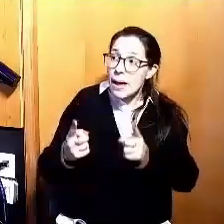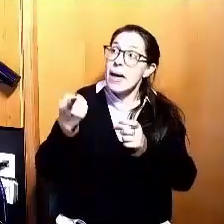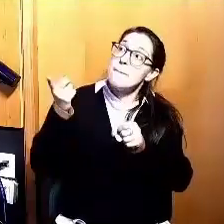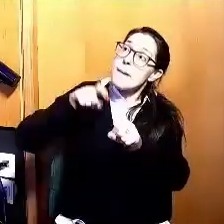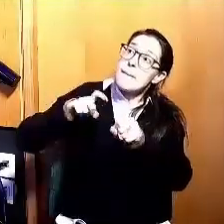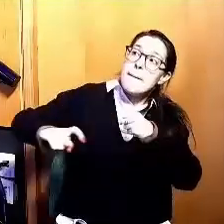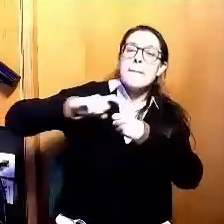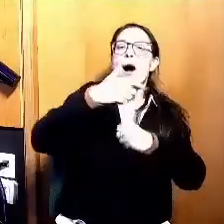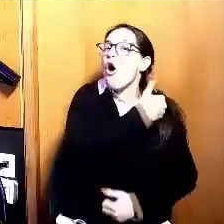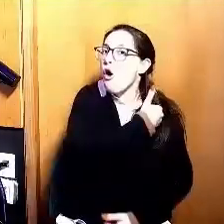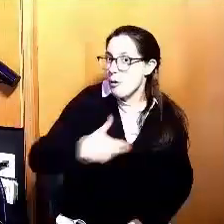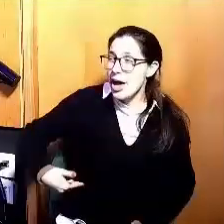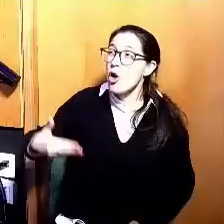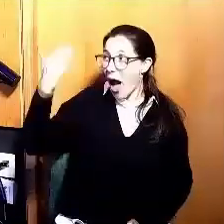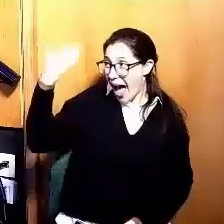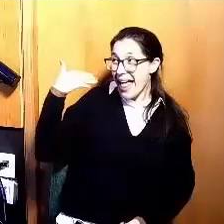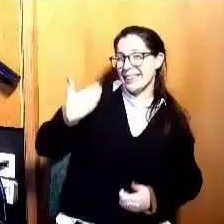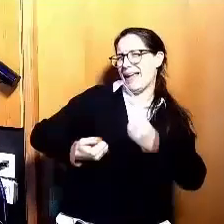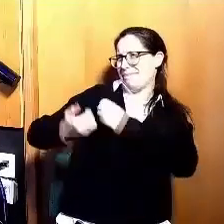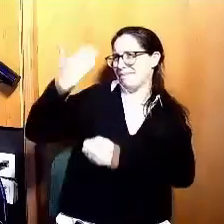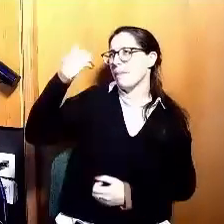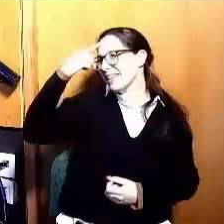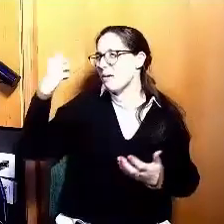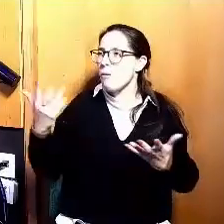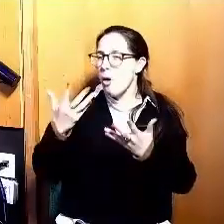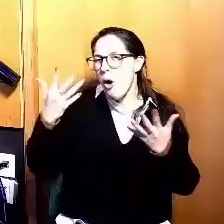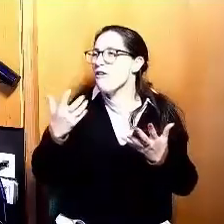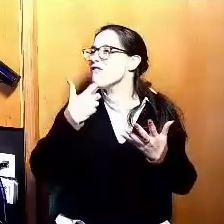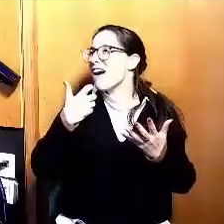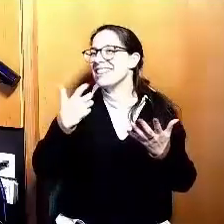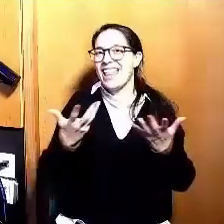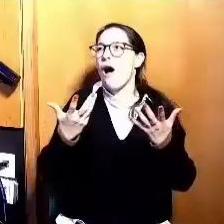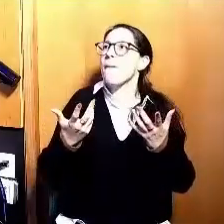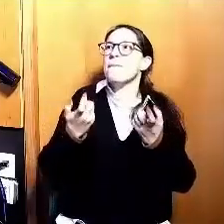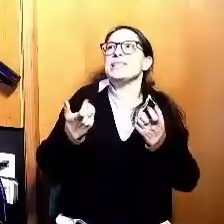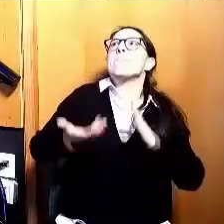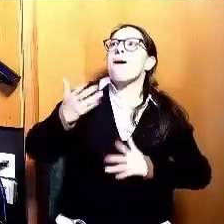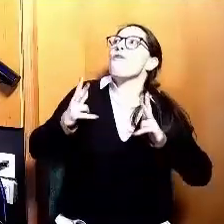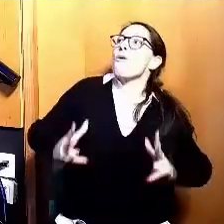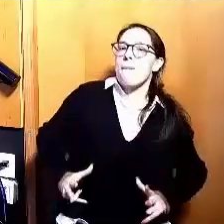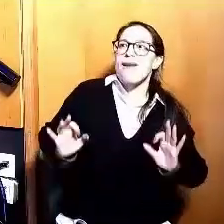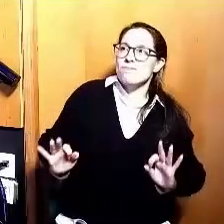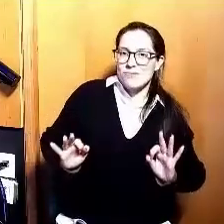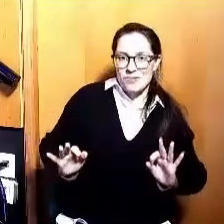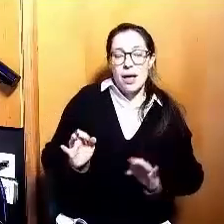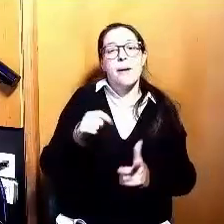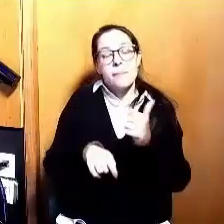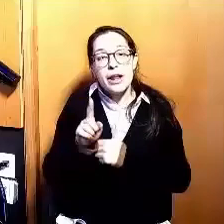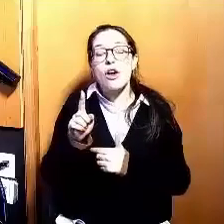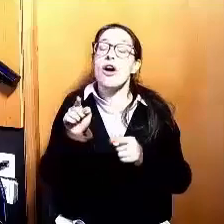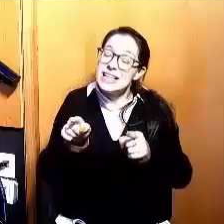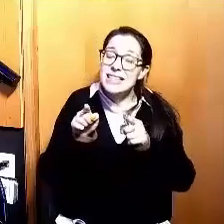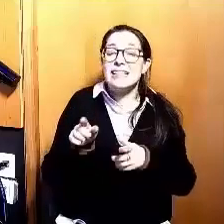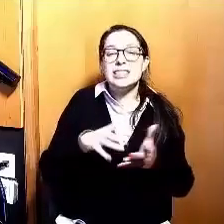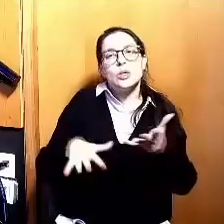principio esto era demasiado de poco formal para que se sumen con tanta potencia. Entonces, ese momento más naive o